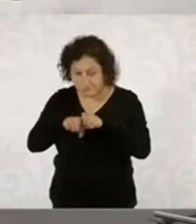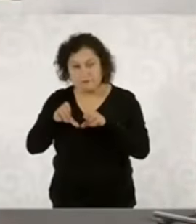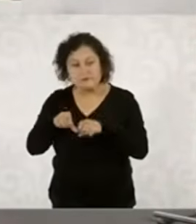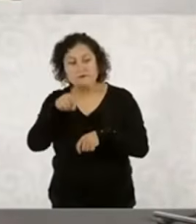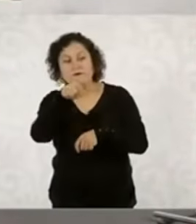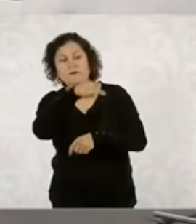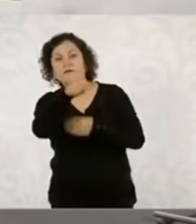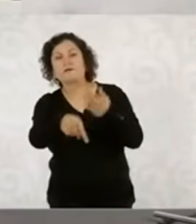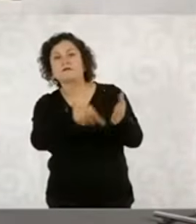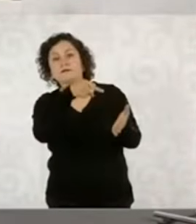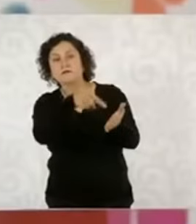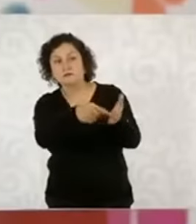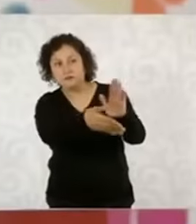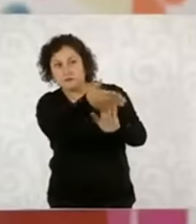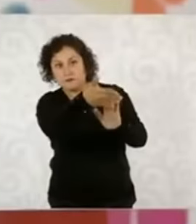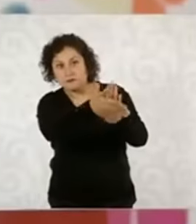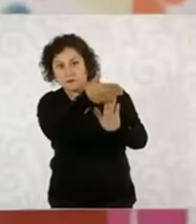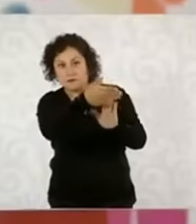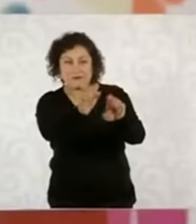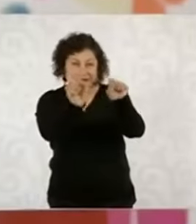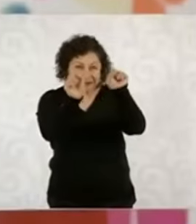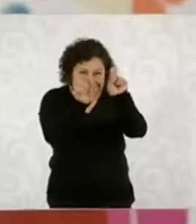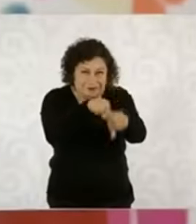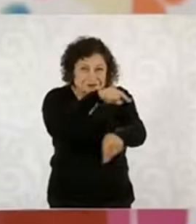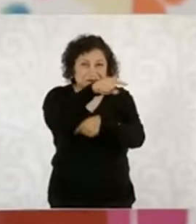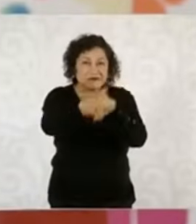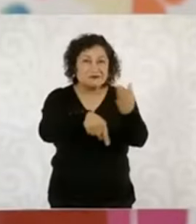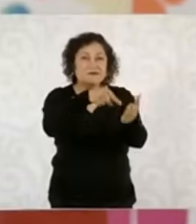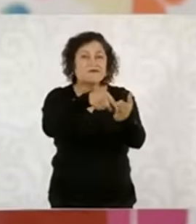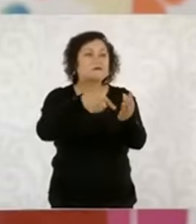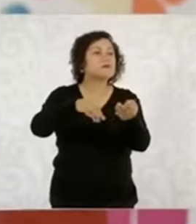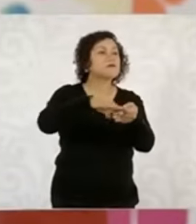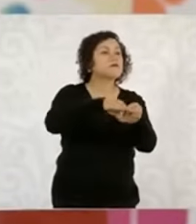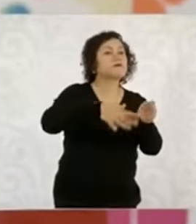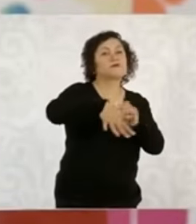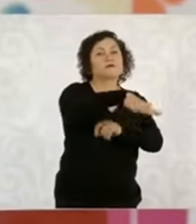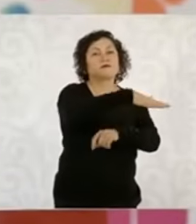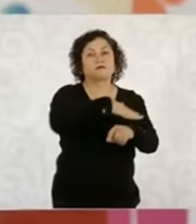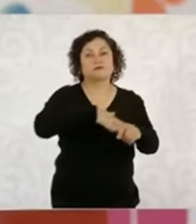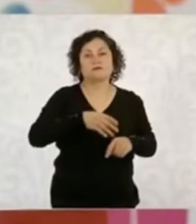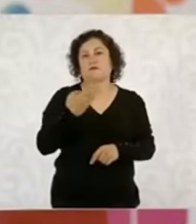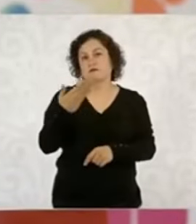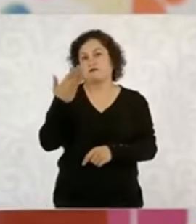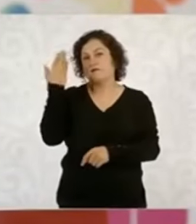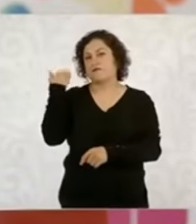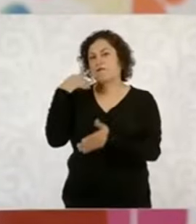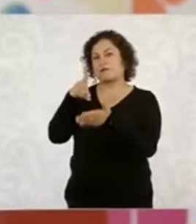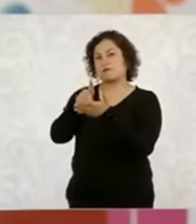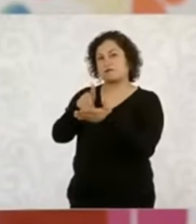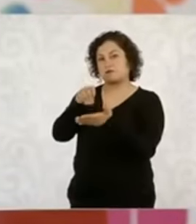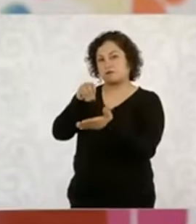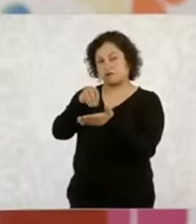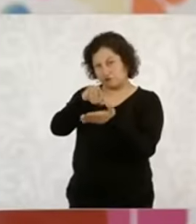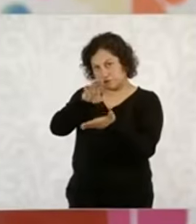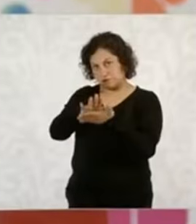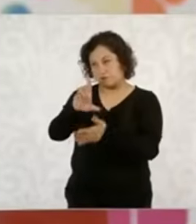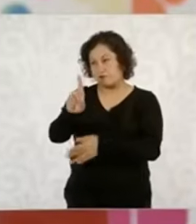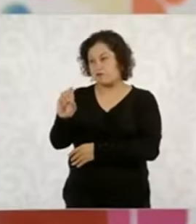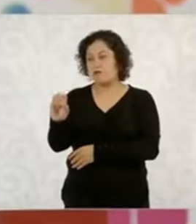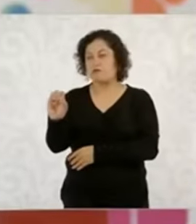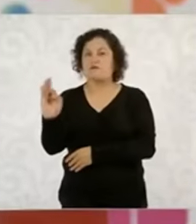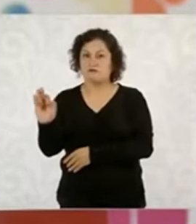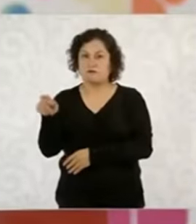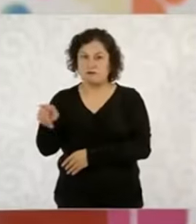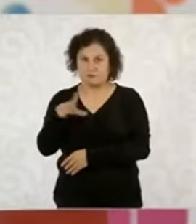estamos construyendo y en las zonas de los polígonos que se publicaron en el diario oficial en diciembre de muy